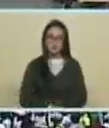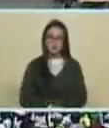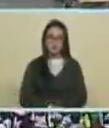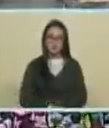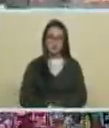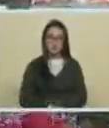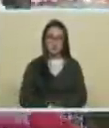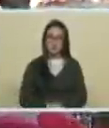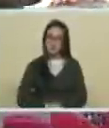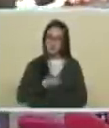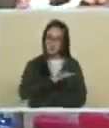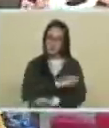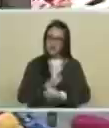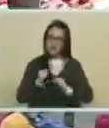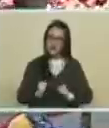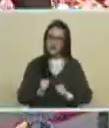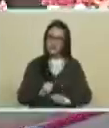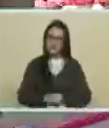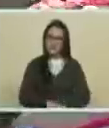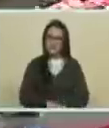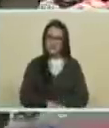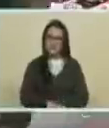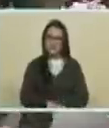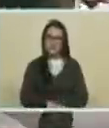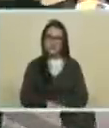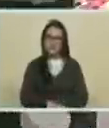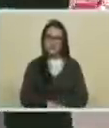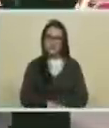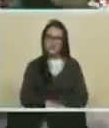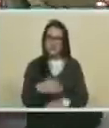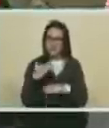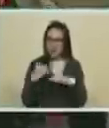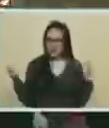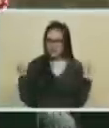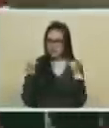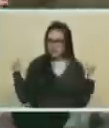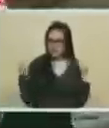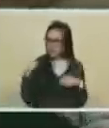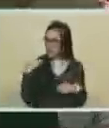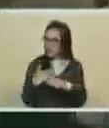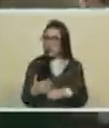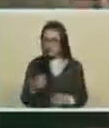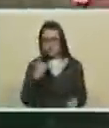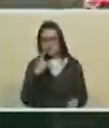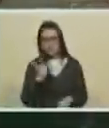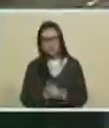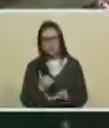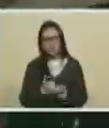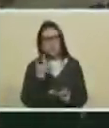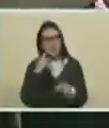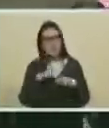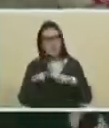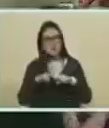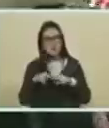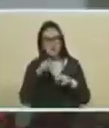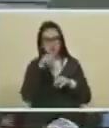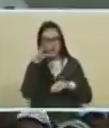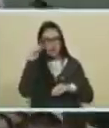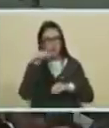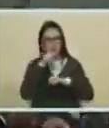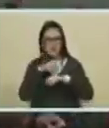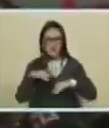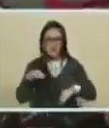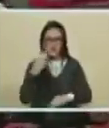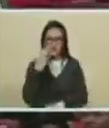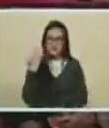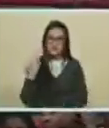Otra vez, con más fuerza. Vamos a hacer ejercicio, ¿vale? Para estar en forma, mira. Mira este niño, que Dios te bendiga. Que Dios